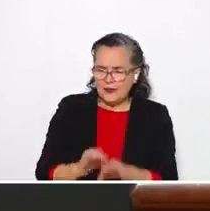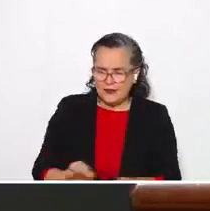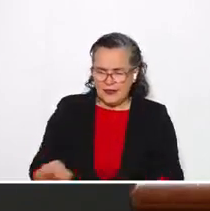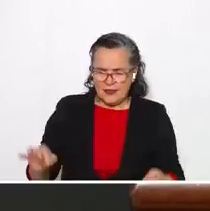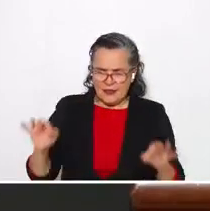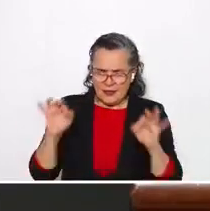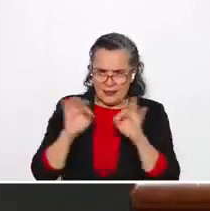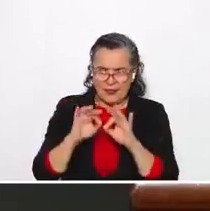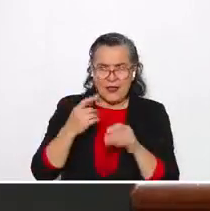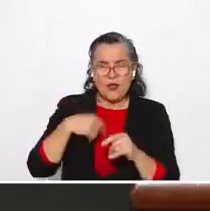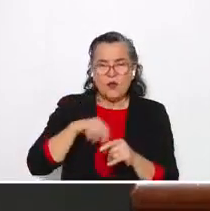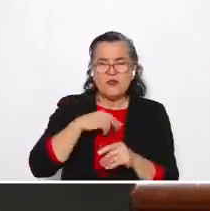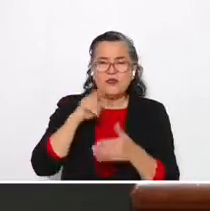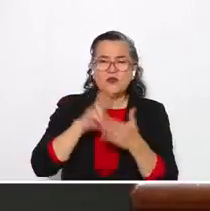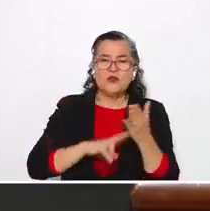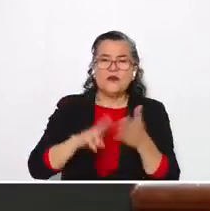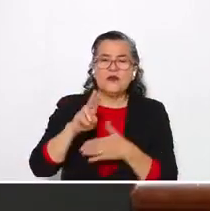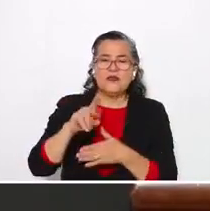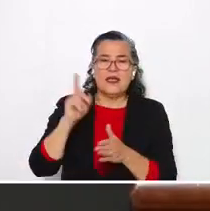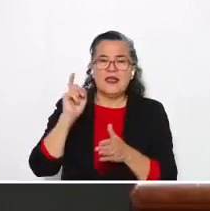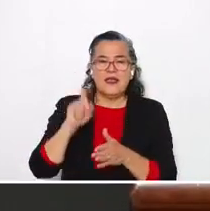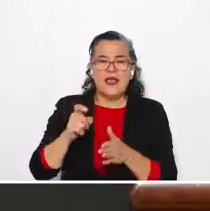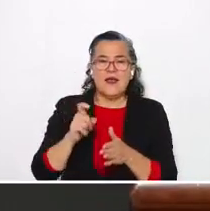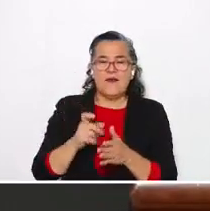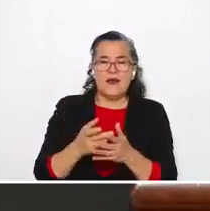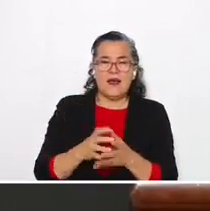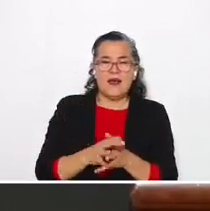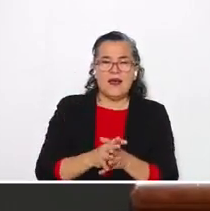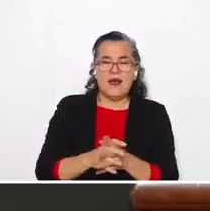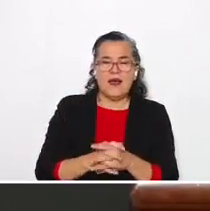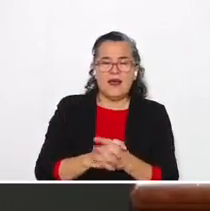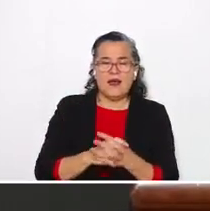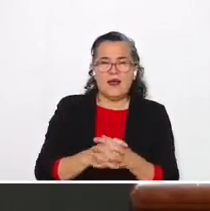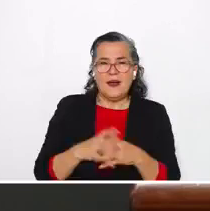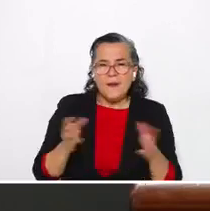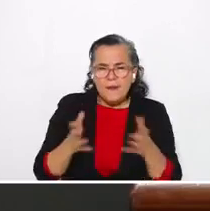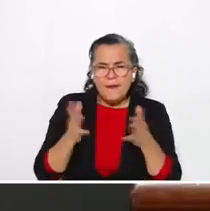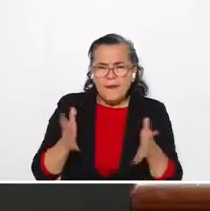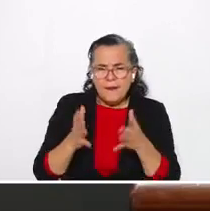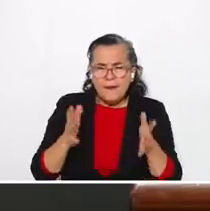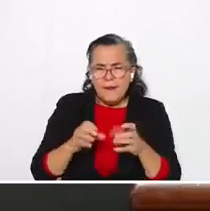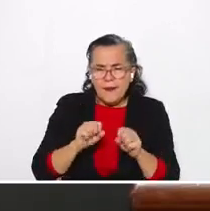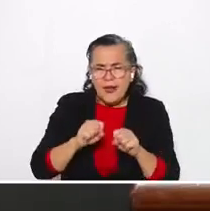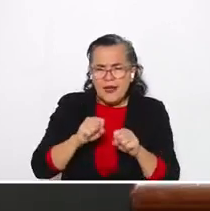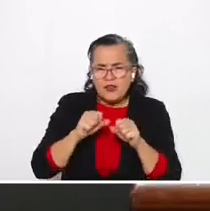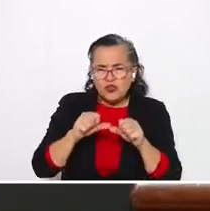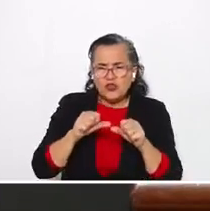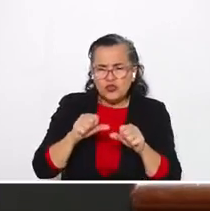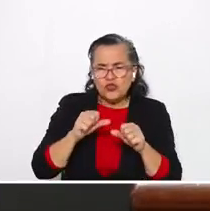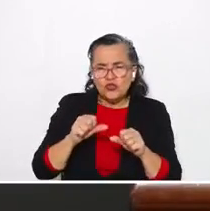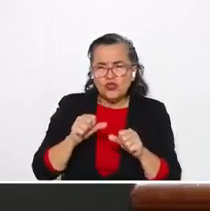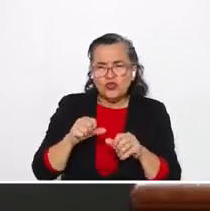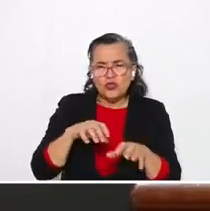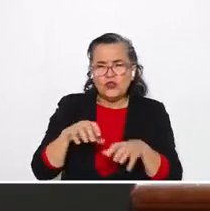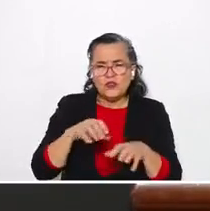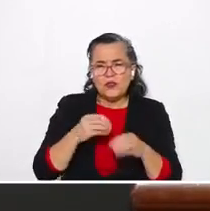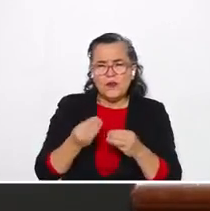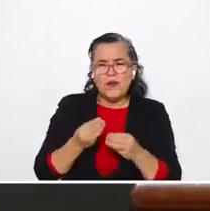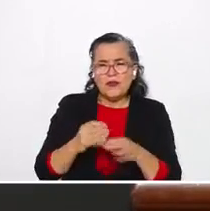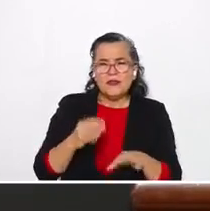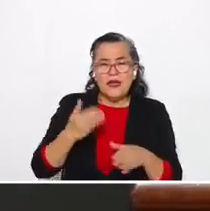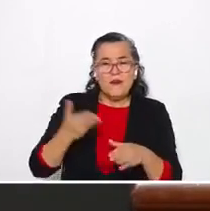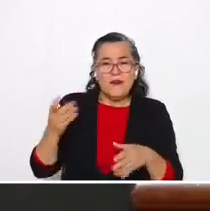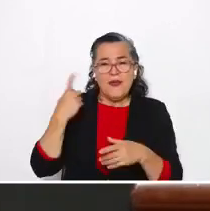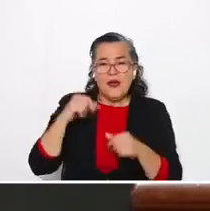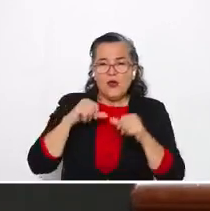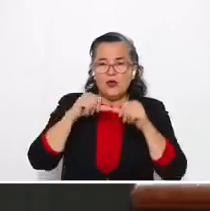trascendentales nuestras universidades deban ocuparse de bregar por sostener hasta los activos más elementales para continuar